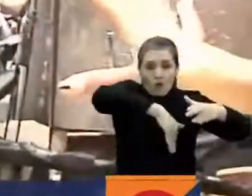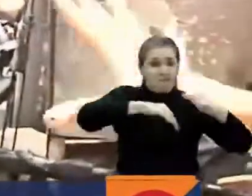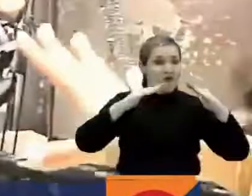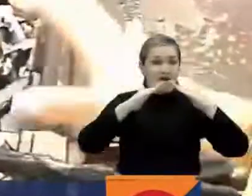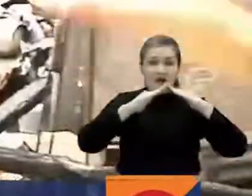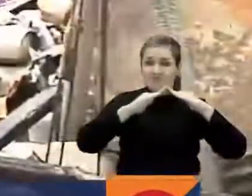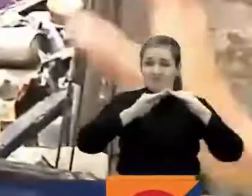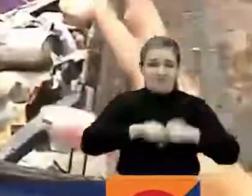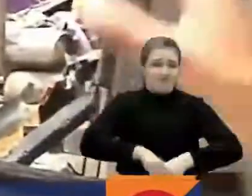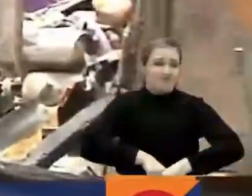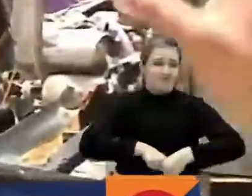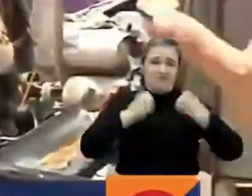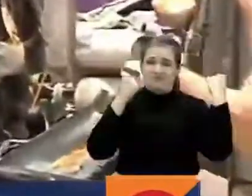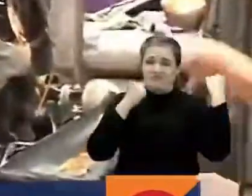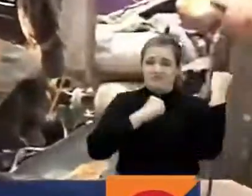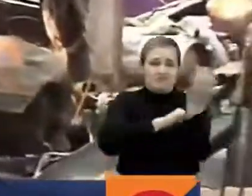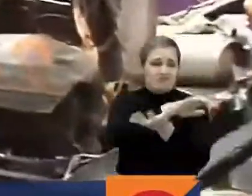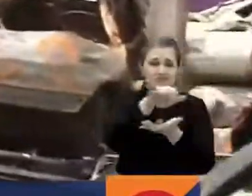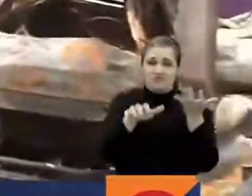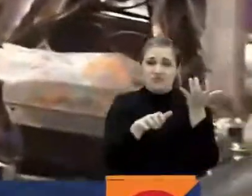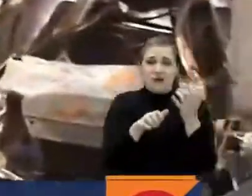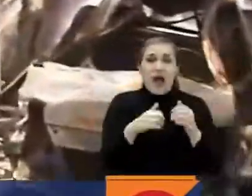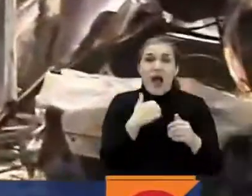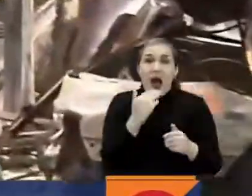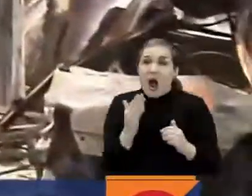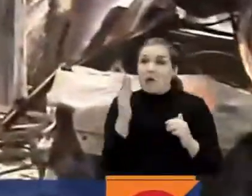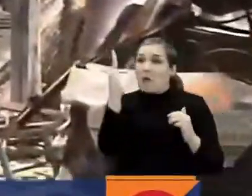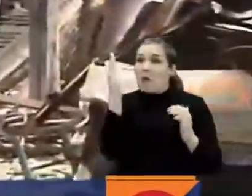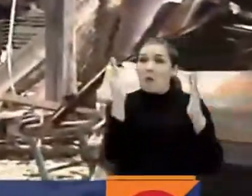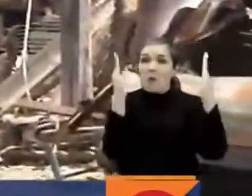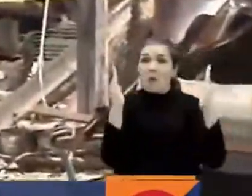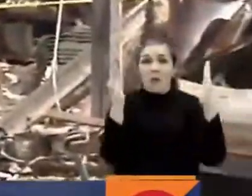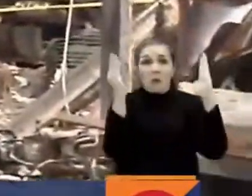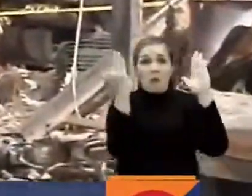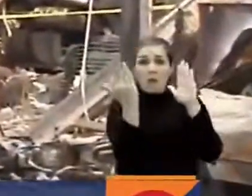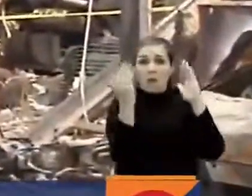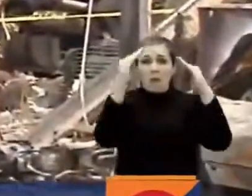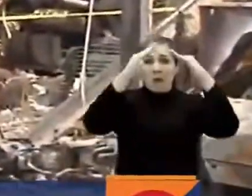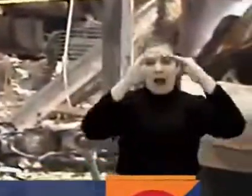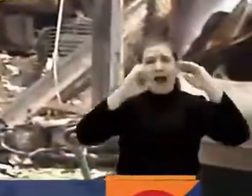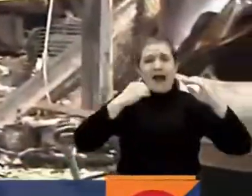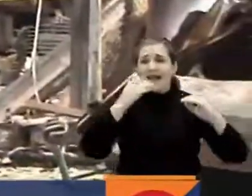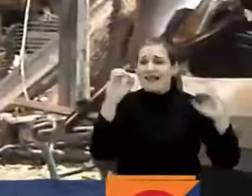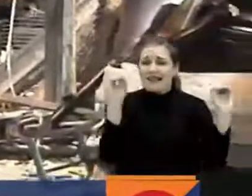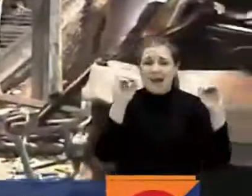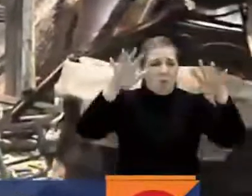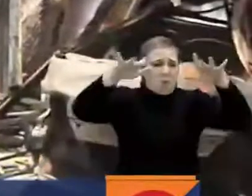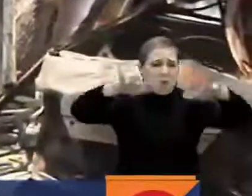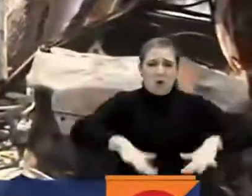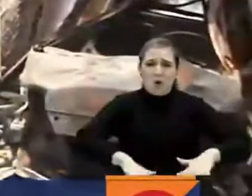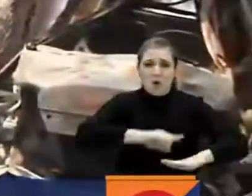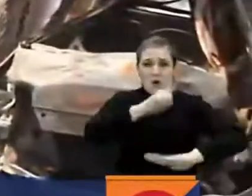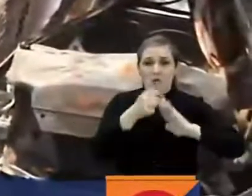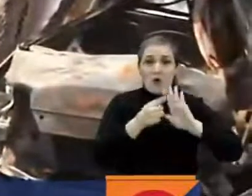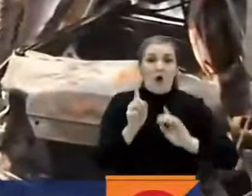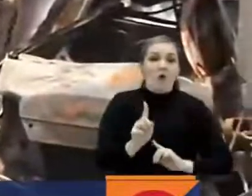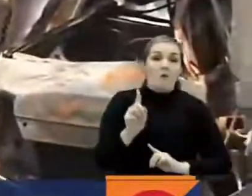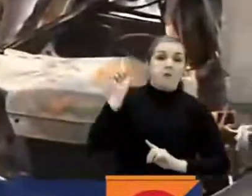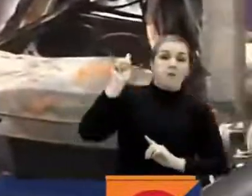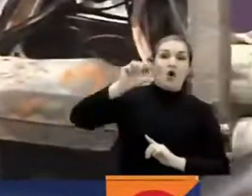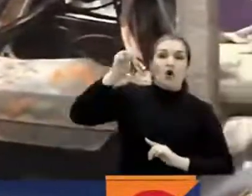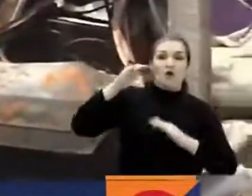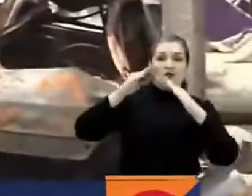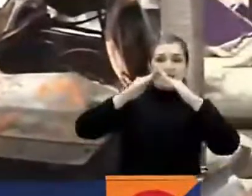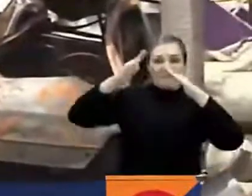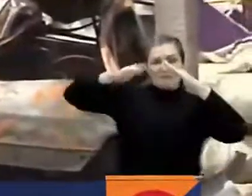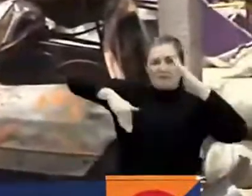completamente destrozada, ni siquiera una pared quedó de ella. Hasta el fondo podemos observar también cómo están otras viviendas afectadas